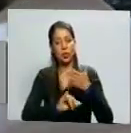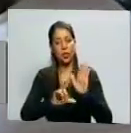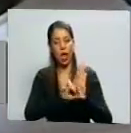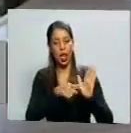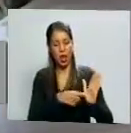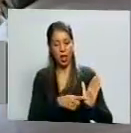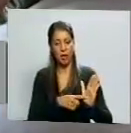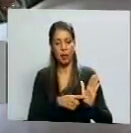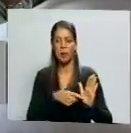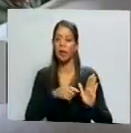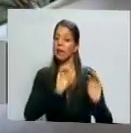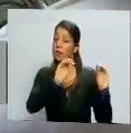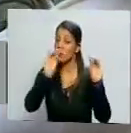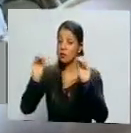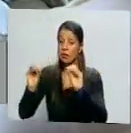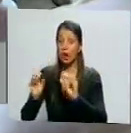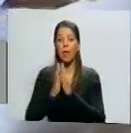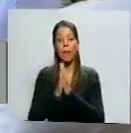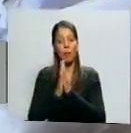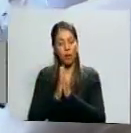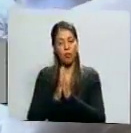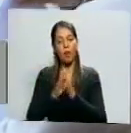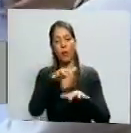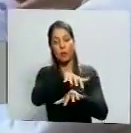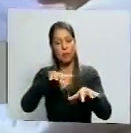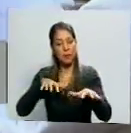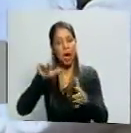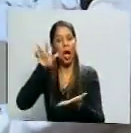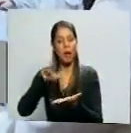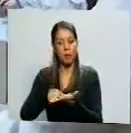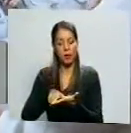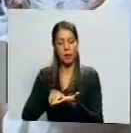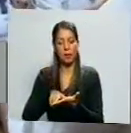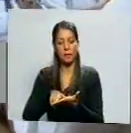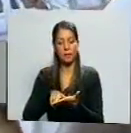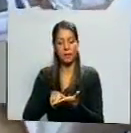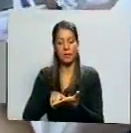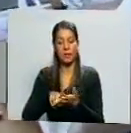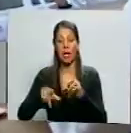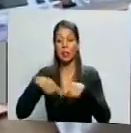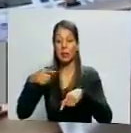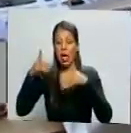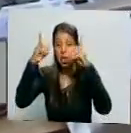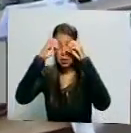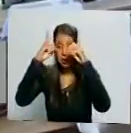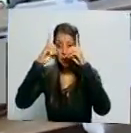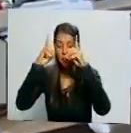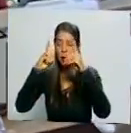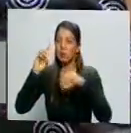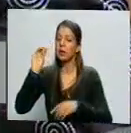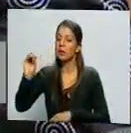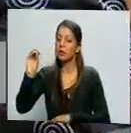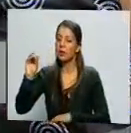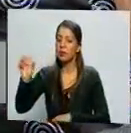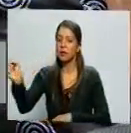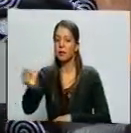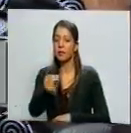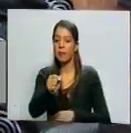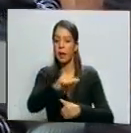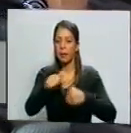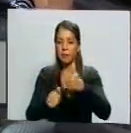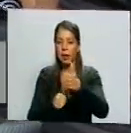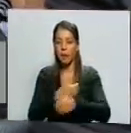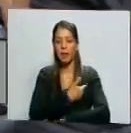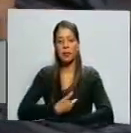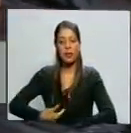vez la aprobación a la plenaria. Seguidamente, la presidenta cedió el derecho de palabra a la primera vicepresidenta,